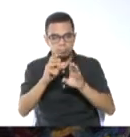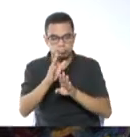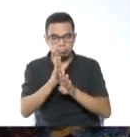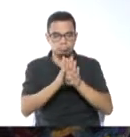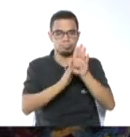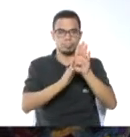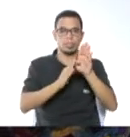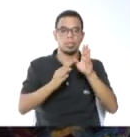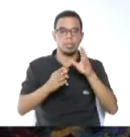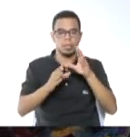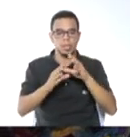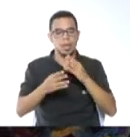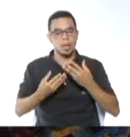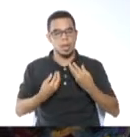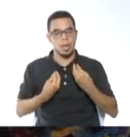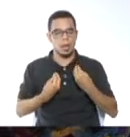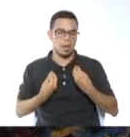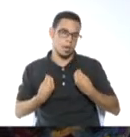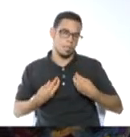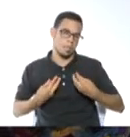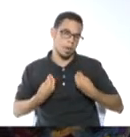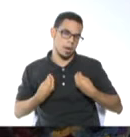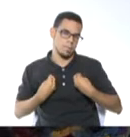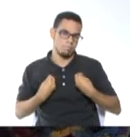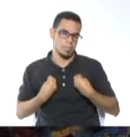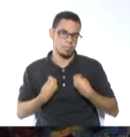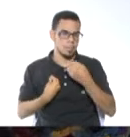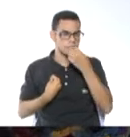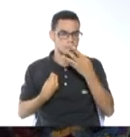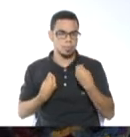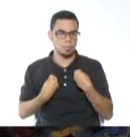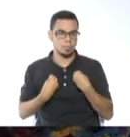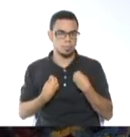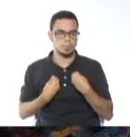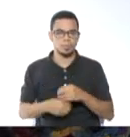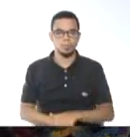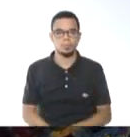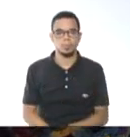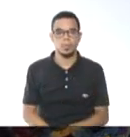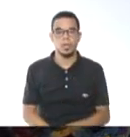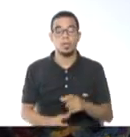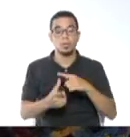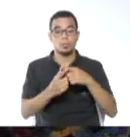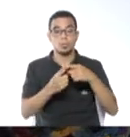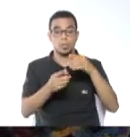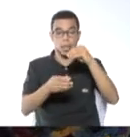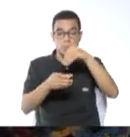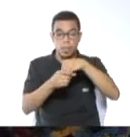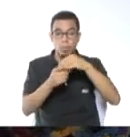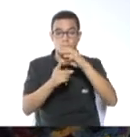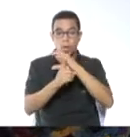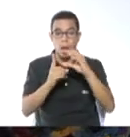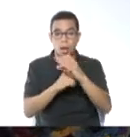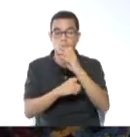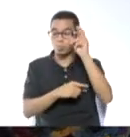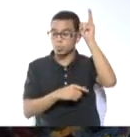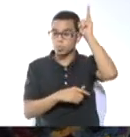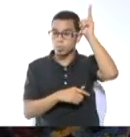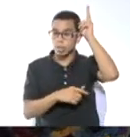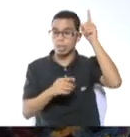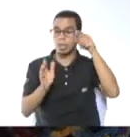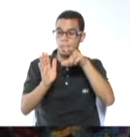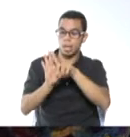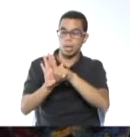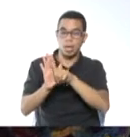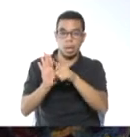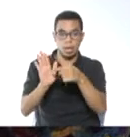educar para la vida desde las comunidades indígenas refiere a qué es lo que te dirige a ti dentro de la ley de origen, porque estamos las leyes